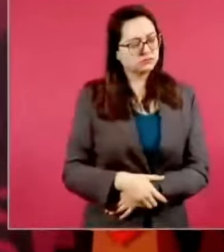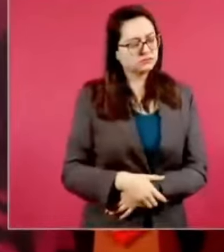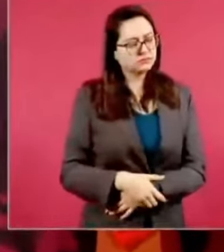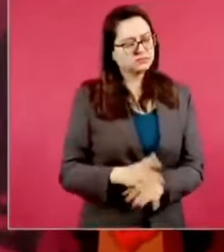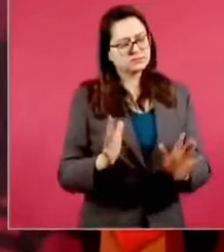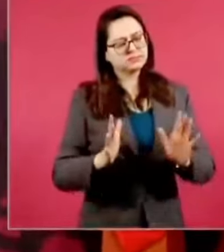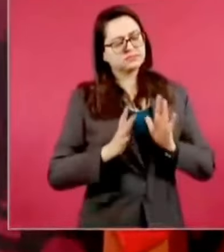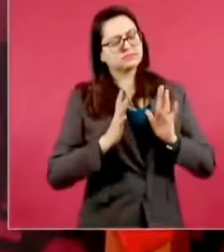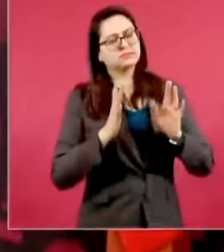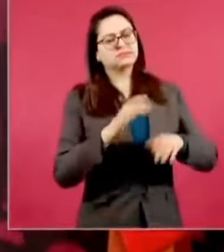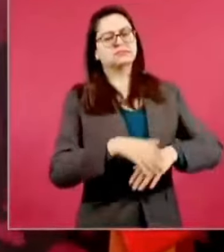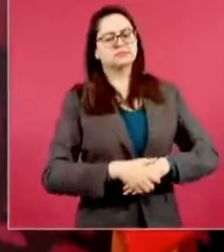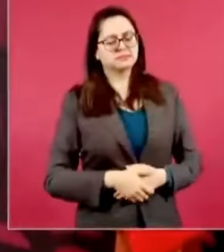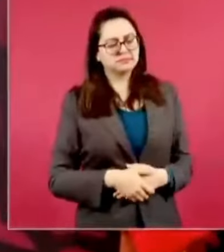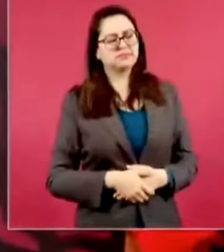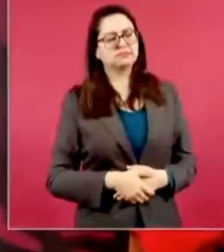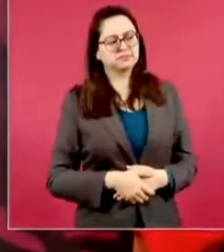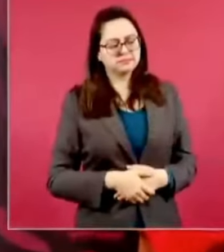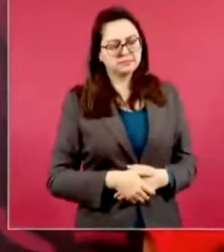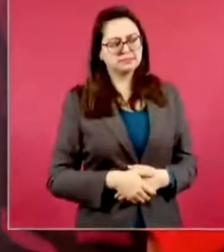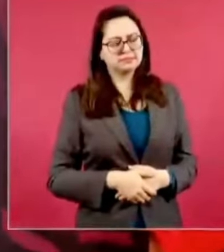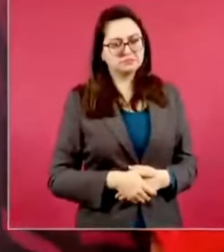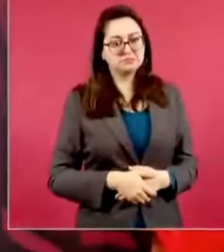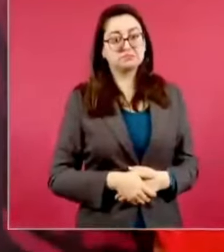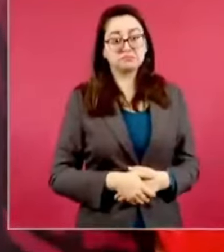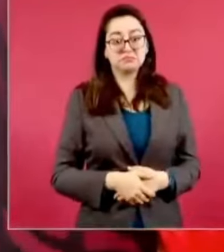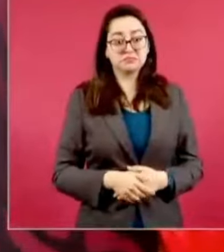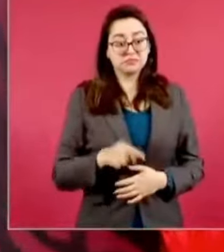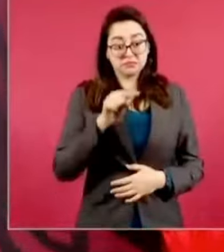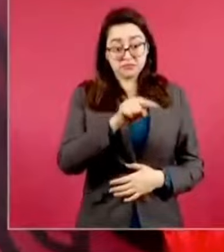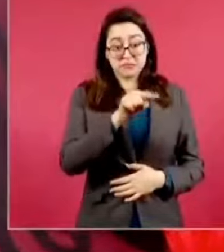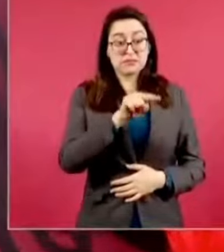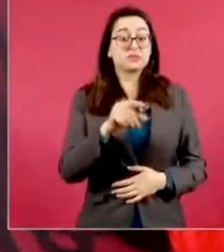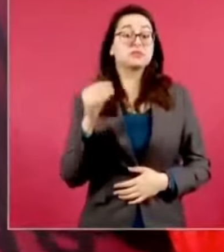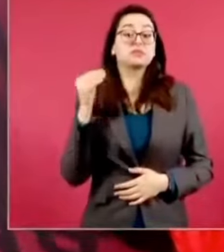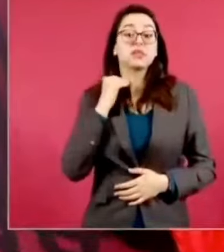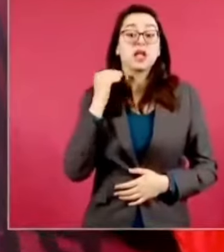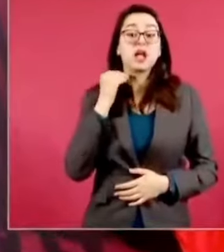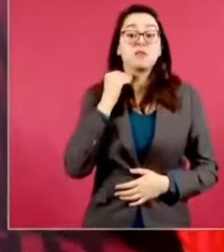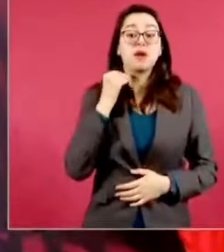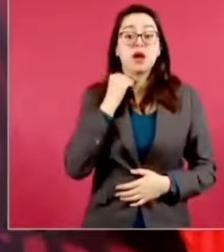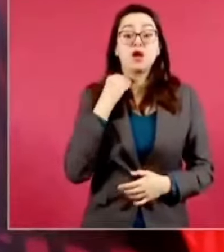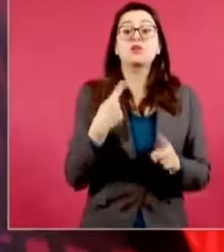el abogado de Jumex, o Del Valle, era Diego Fernández de Ceballos.